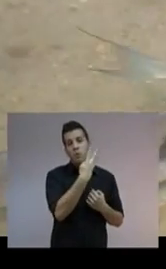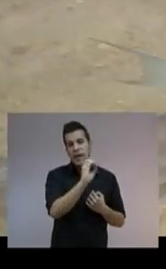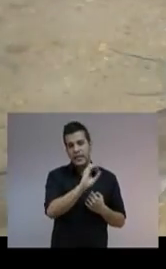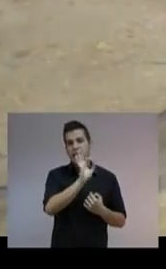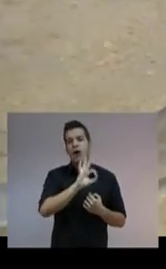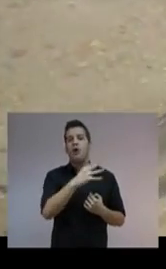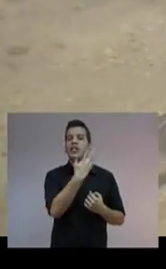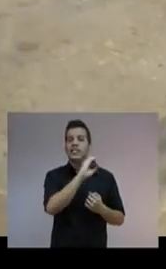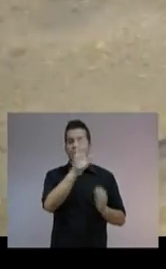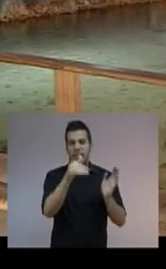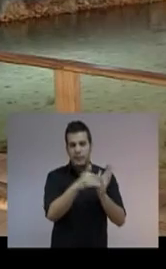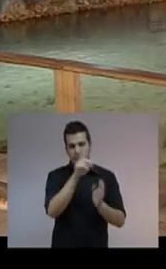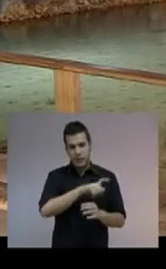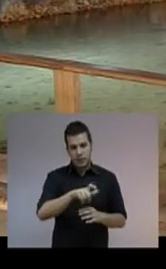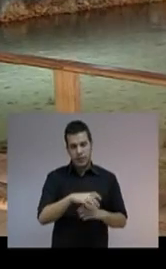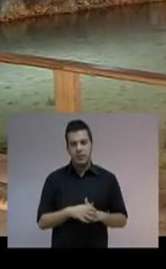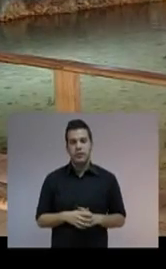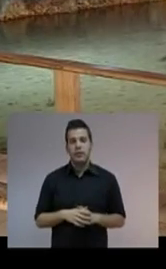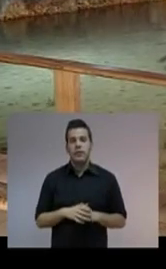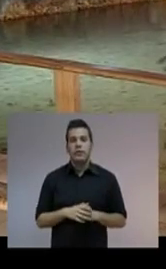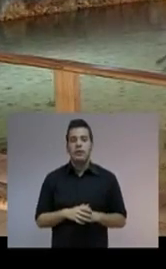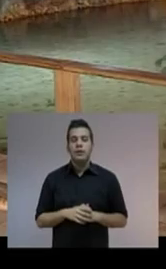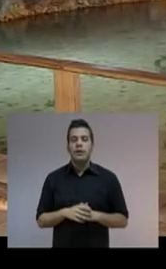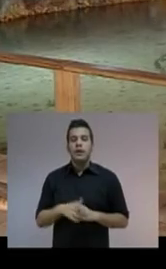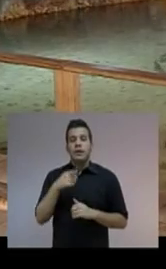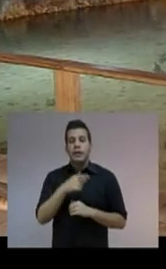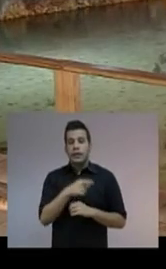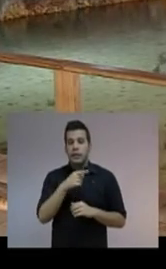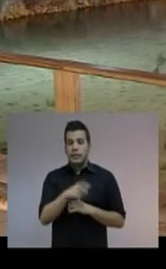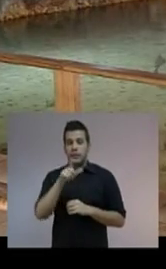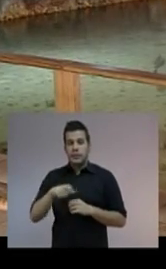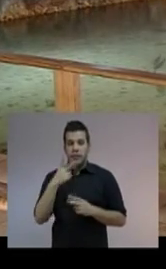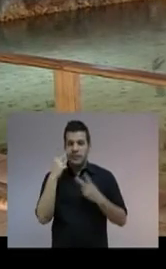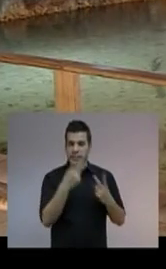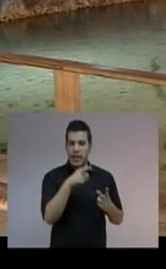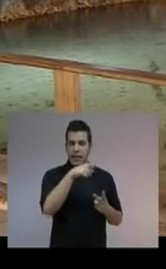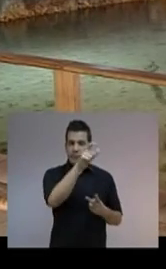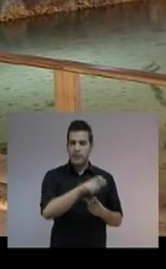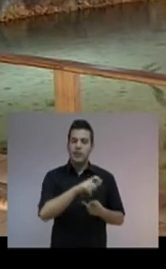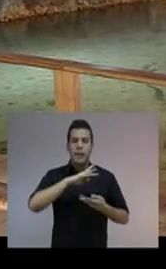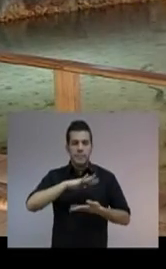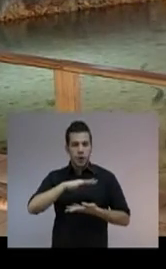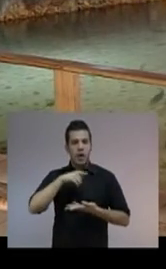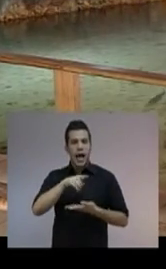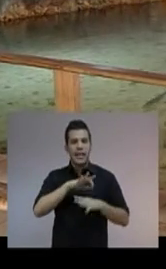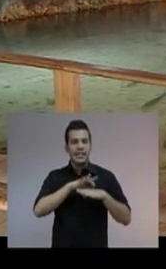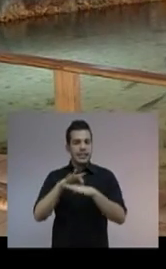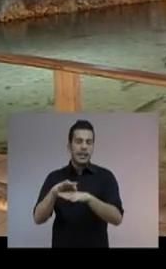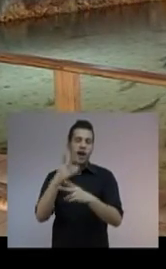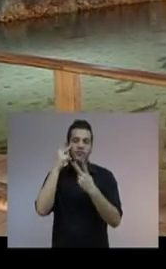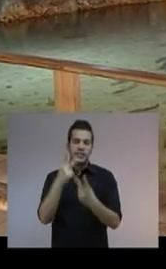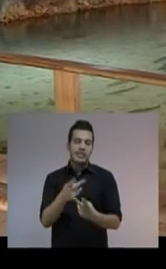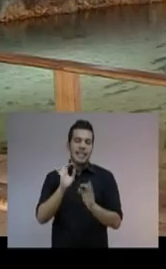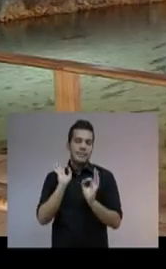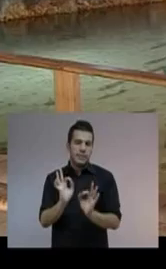personas. Simplemente decir, para acabar, que la gente que venga a visitar este acuario se encontrará además con una bióloga que les hará una visita un poco especial, porque creo que